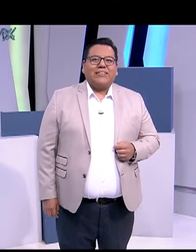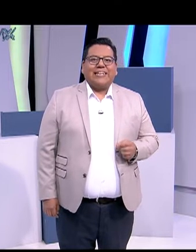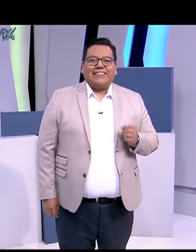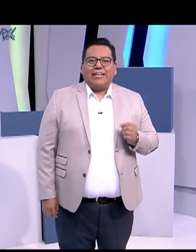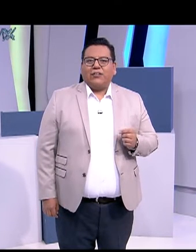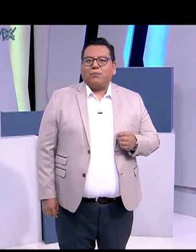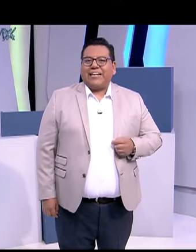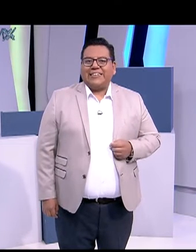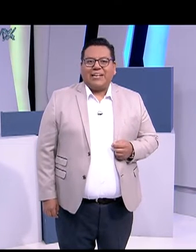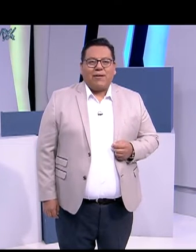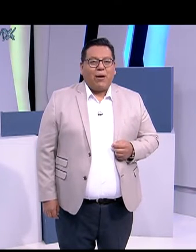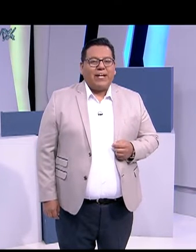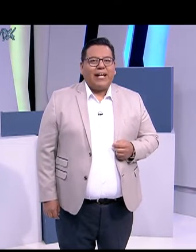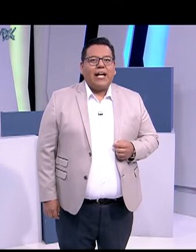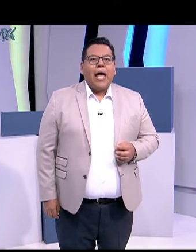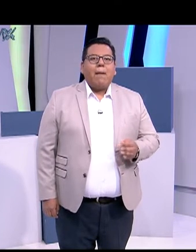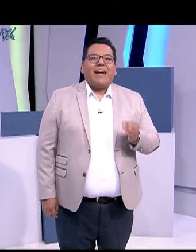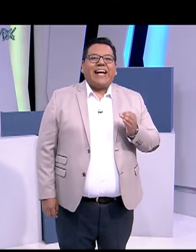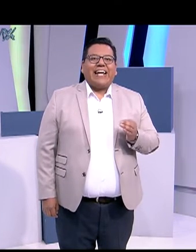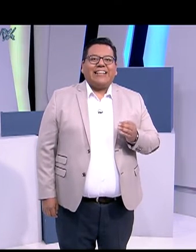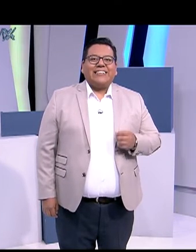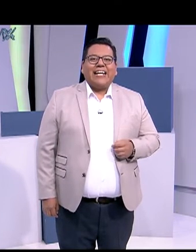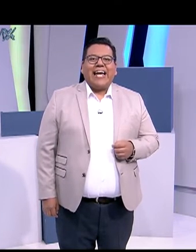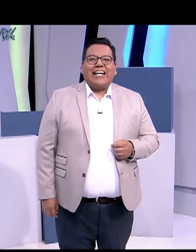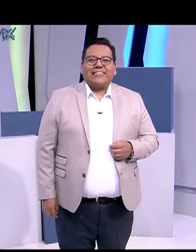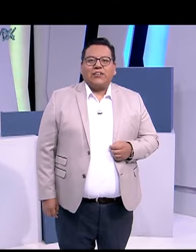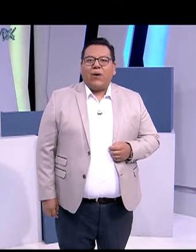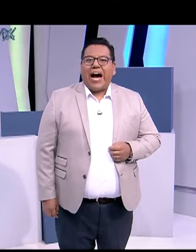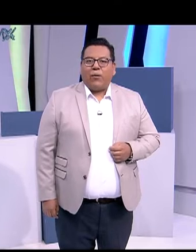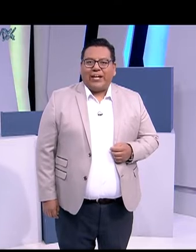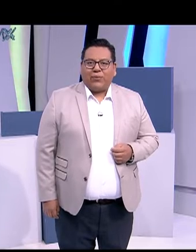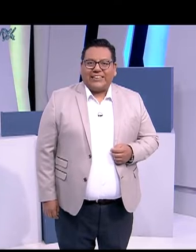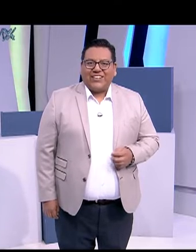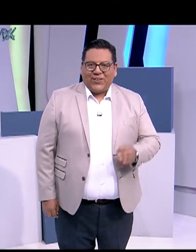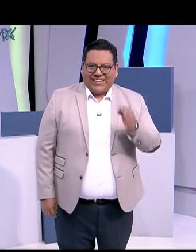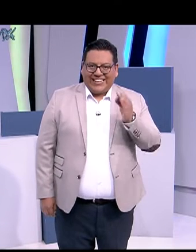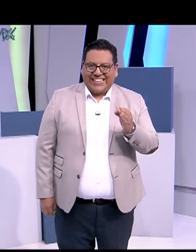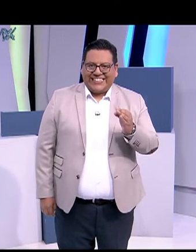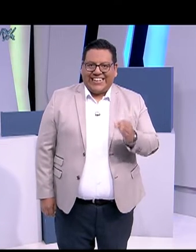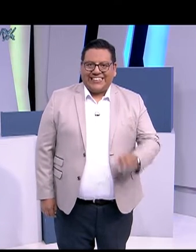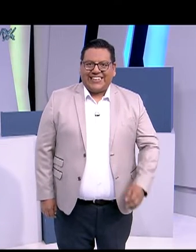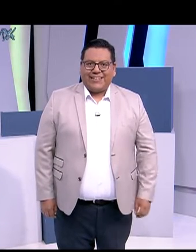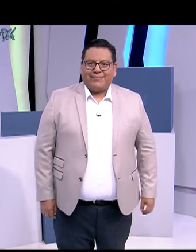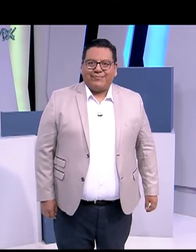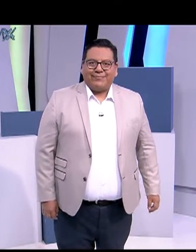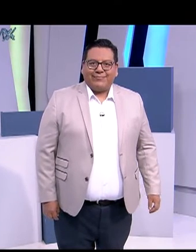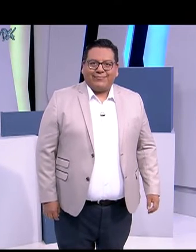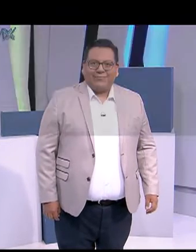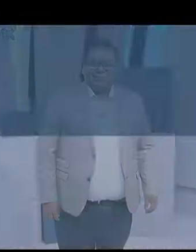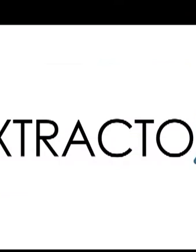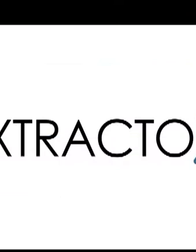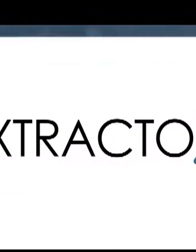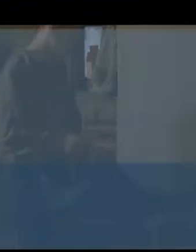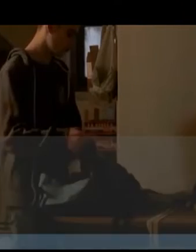esfuerzos que impulsan distintos países de Iberoamérica para garantizar el acceso a una educación de excelencia.